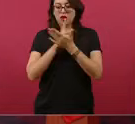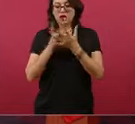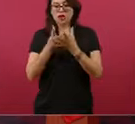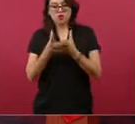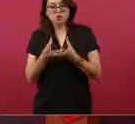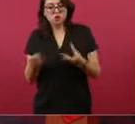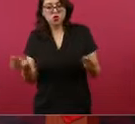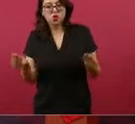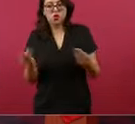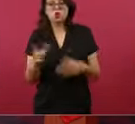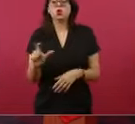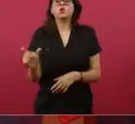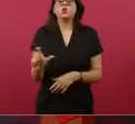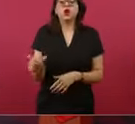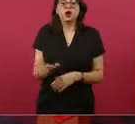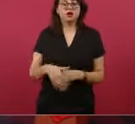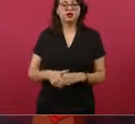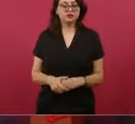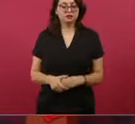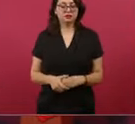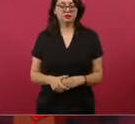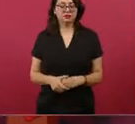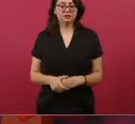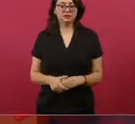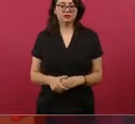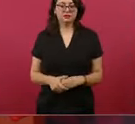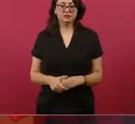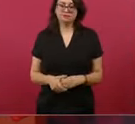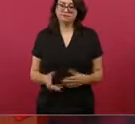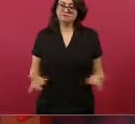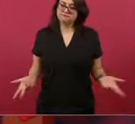Yo por eso ofrezco disculpas, ¿no?,